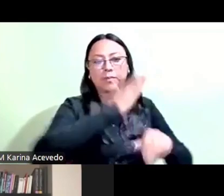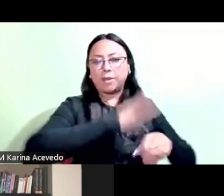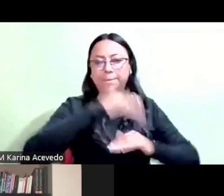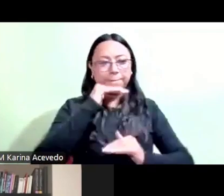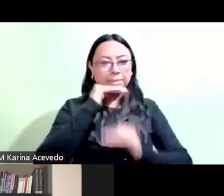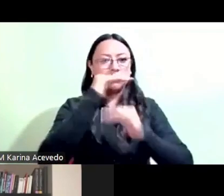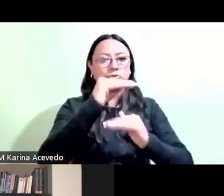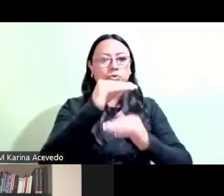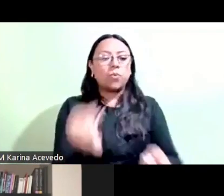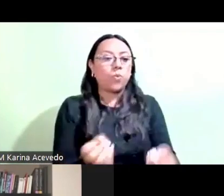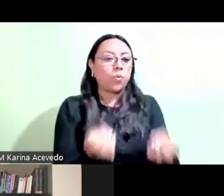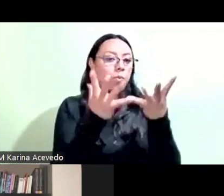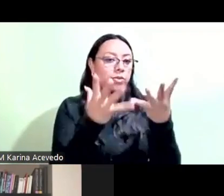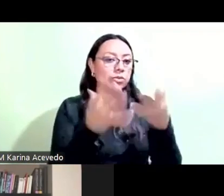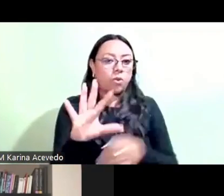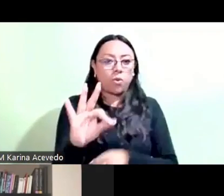en